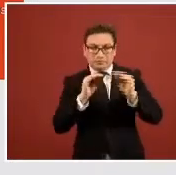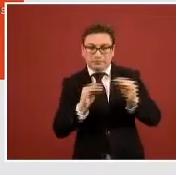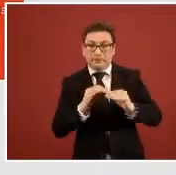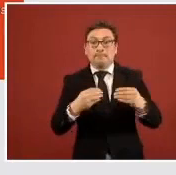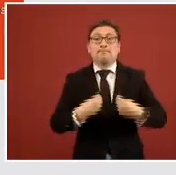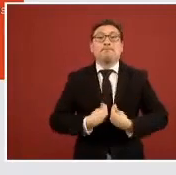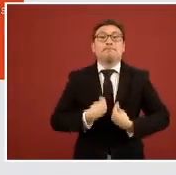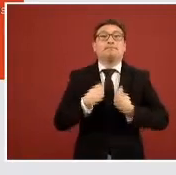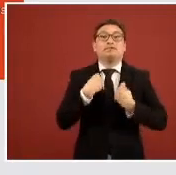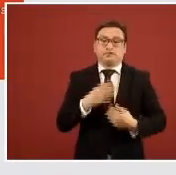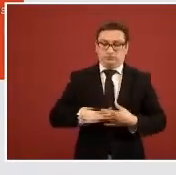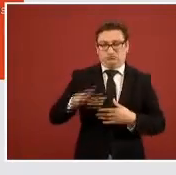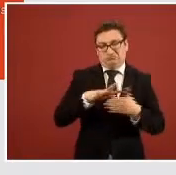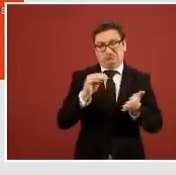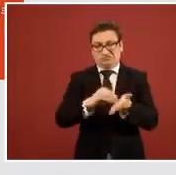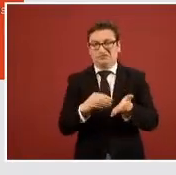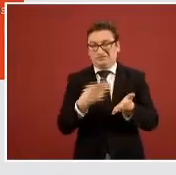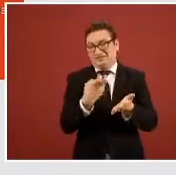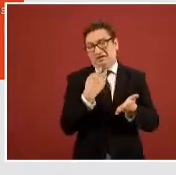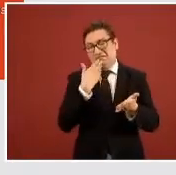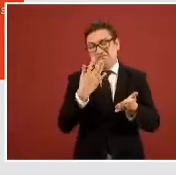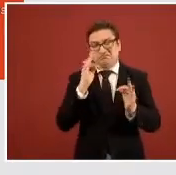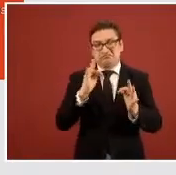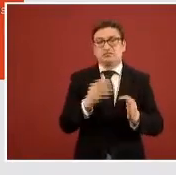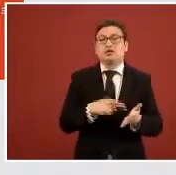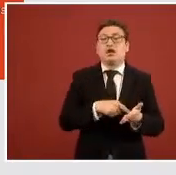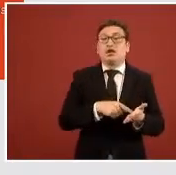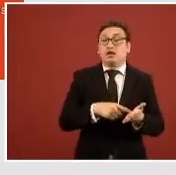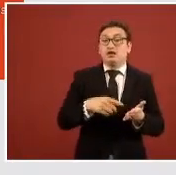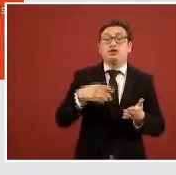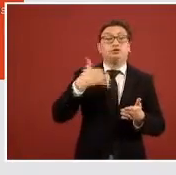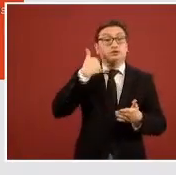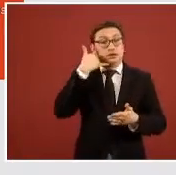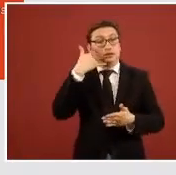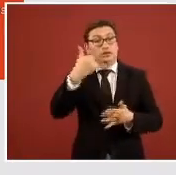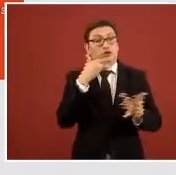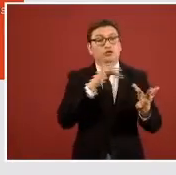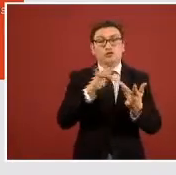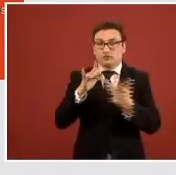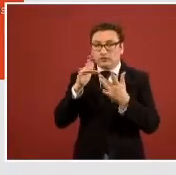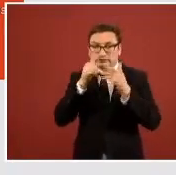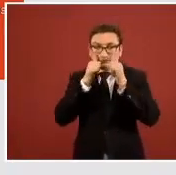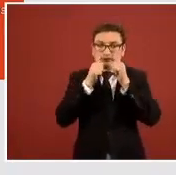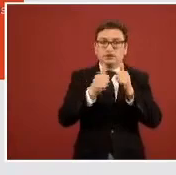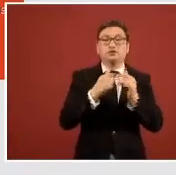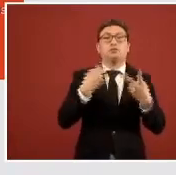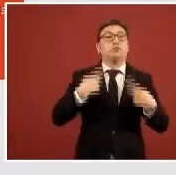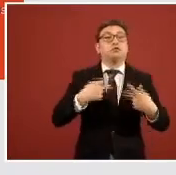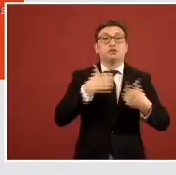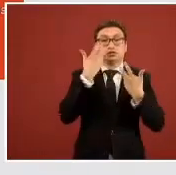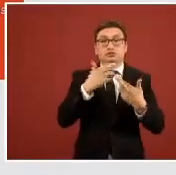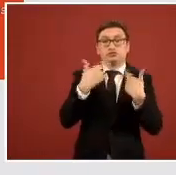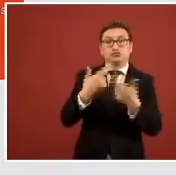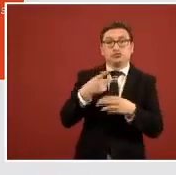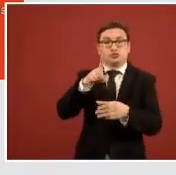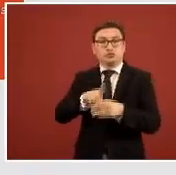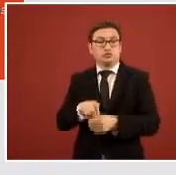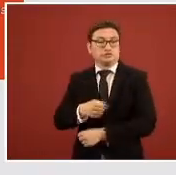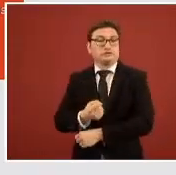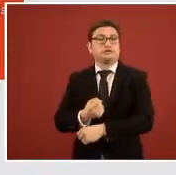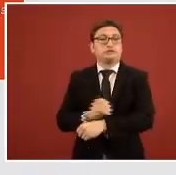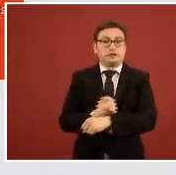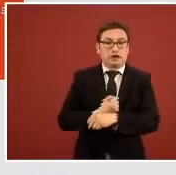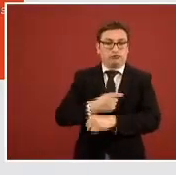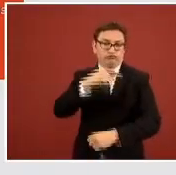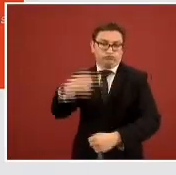que le da vida a este sitio. Y tenemos aquí los números de teléfono para atención de donantes de sangre.